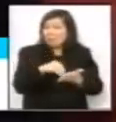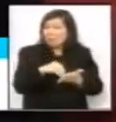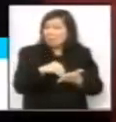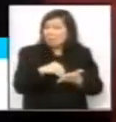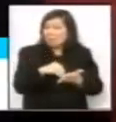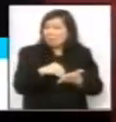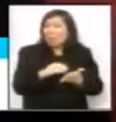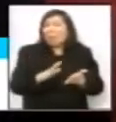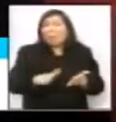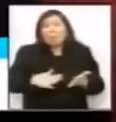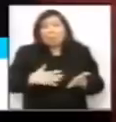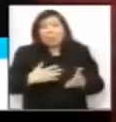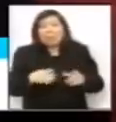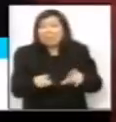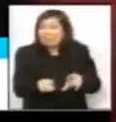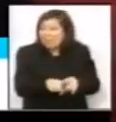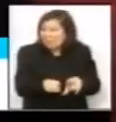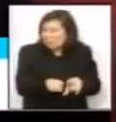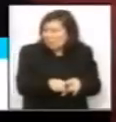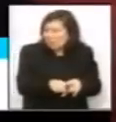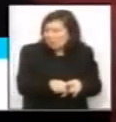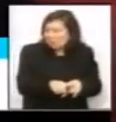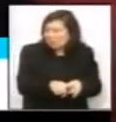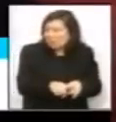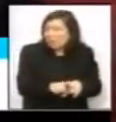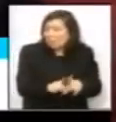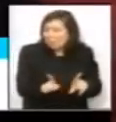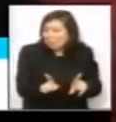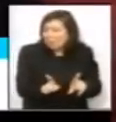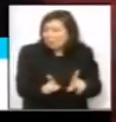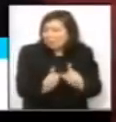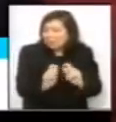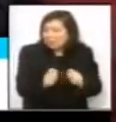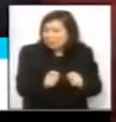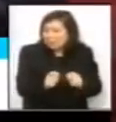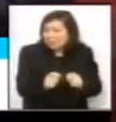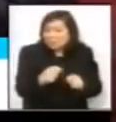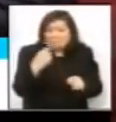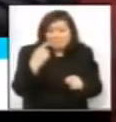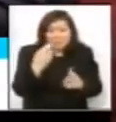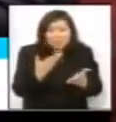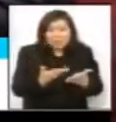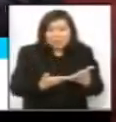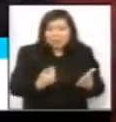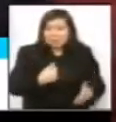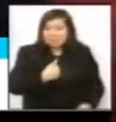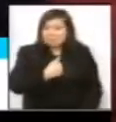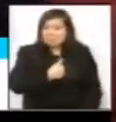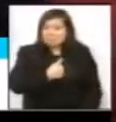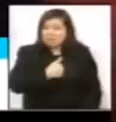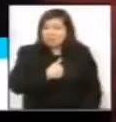algo residual. Puede también. La renuncia se presenta ante la organización política a la que pertenece